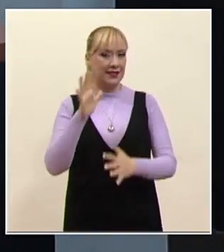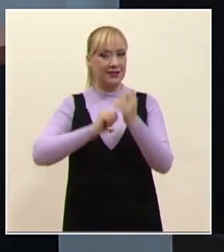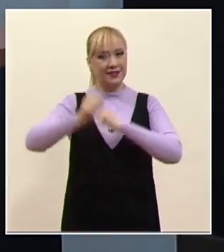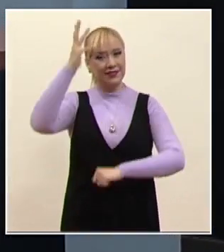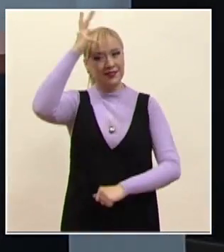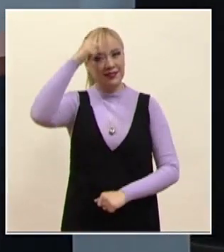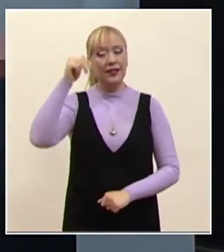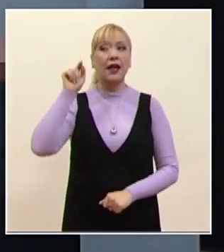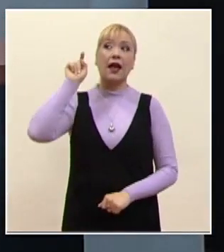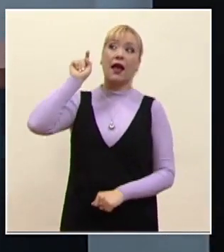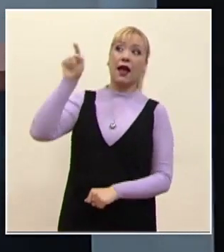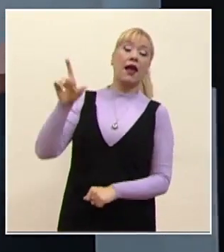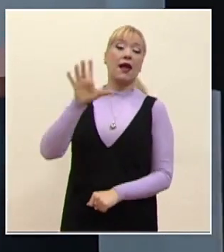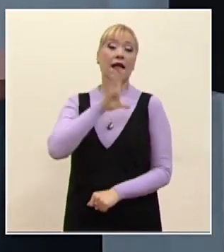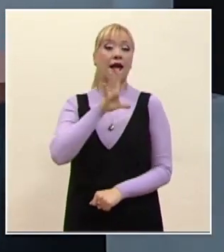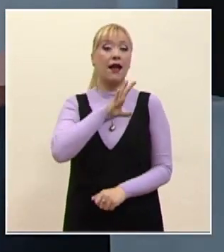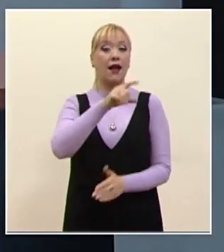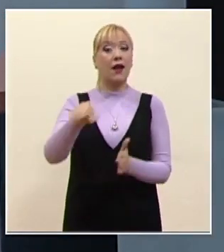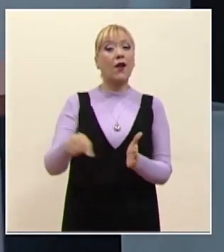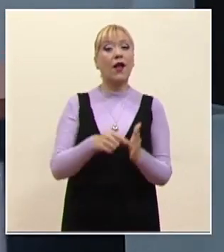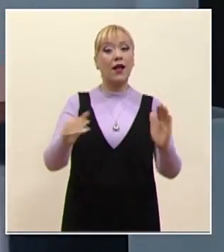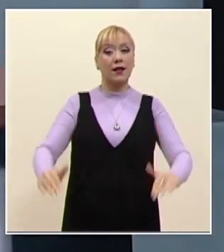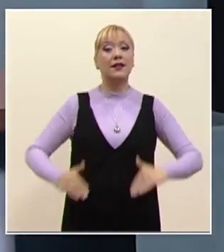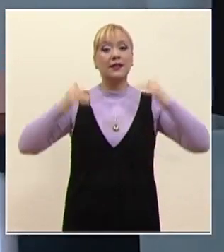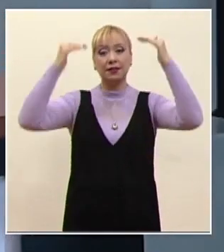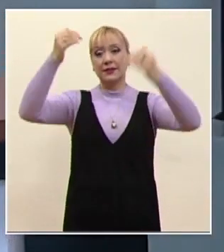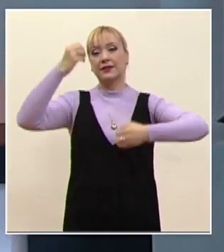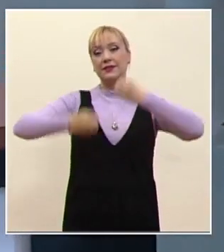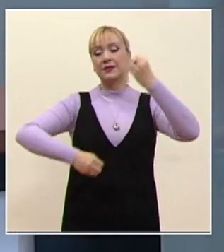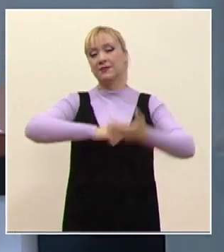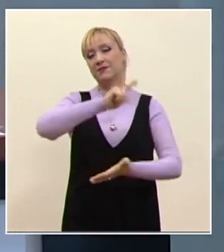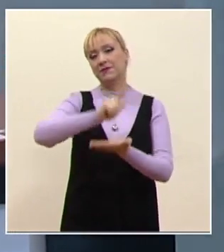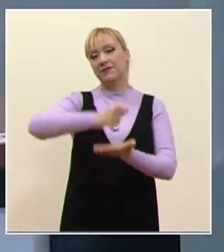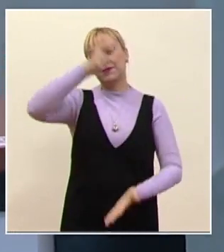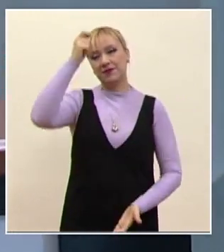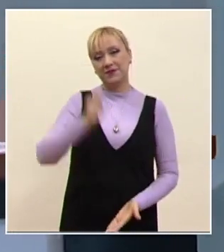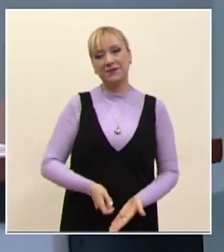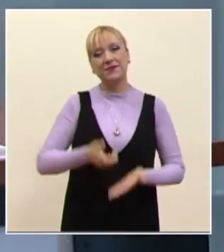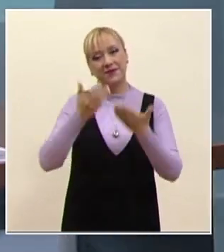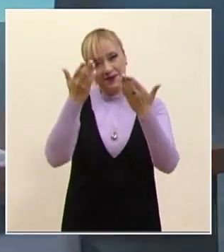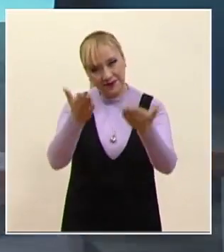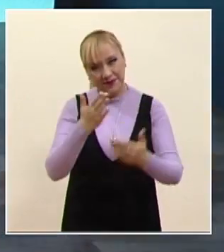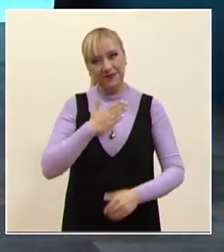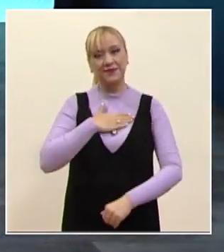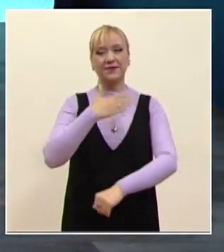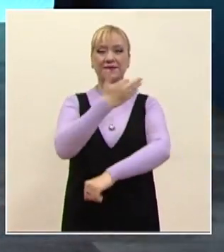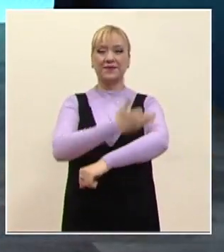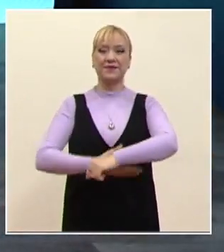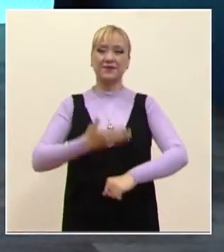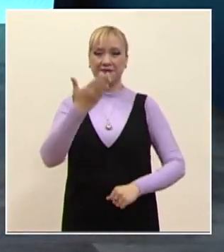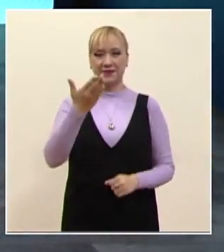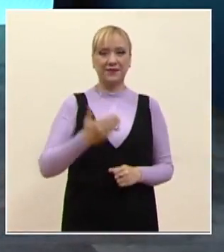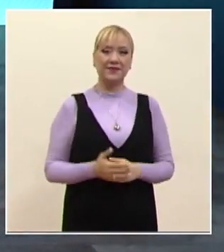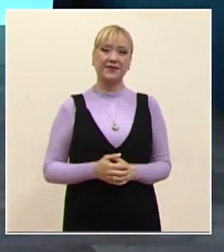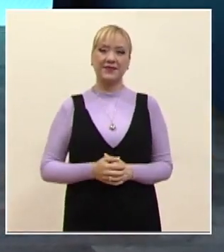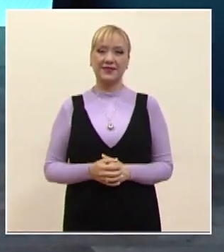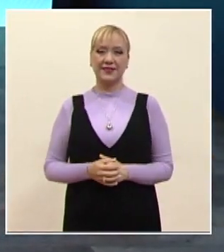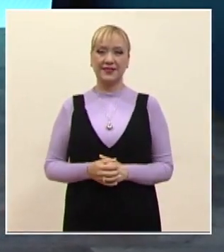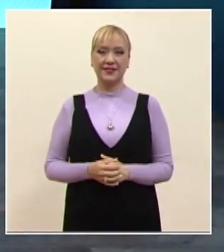toda la información desde el edificio sede del Tribunal Constitucional. Adelante con el reporte, Mario.